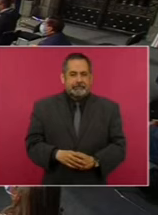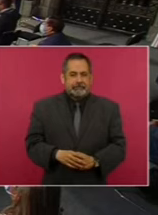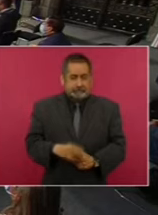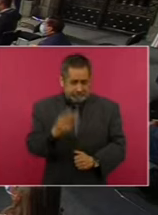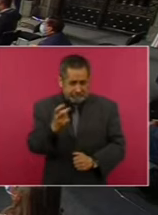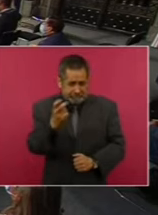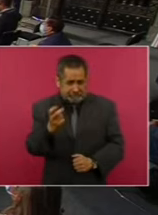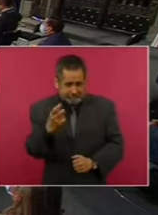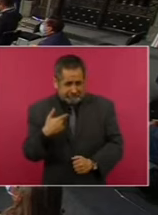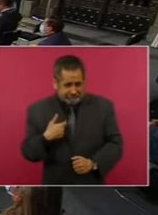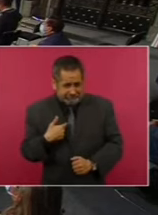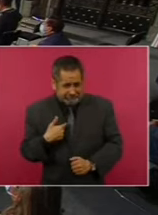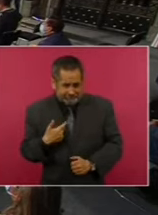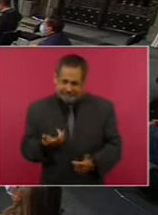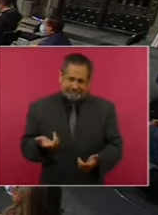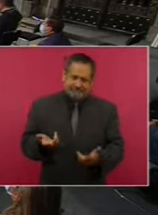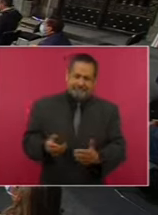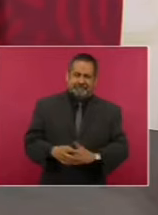¿Para eso?